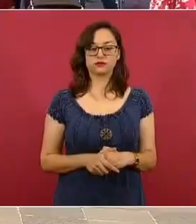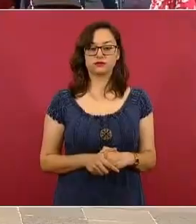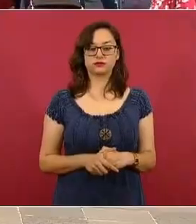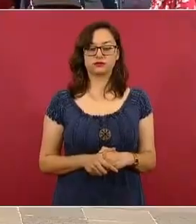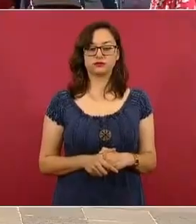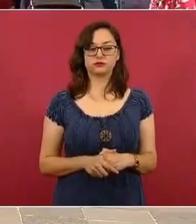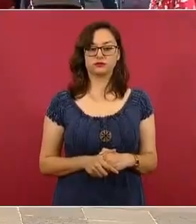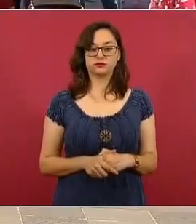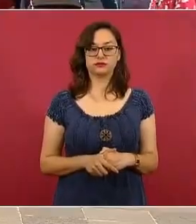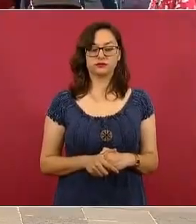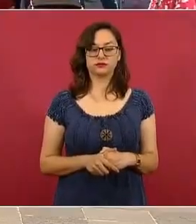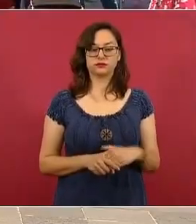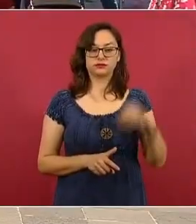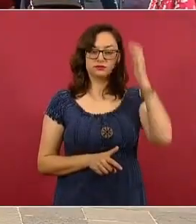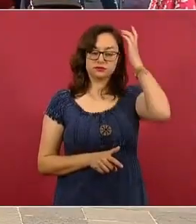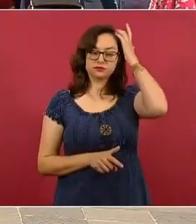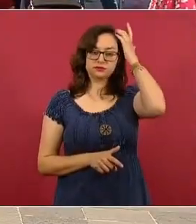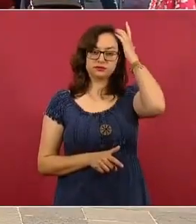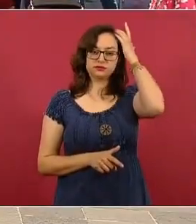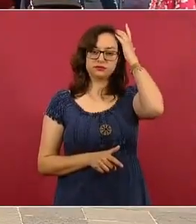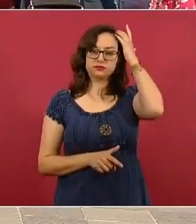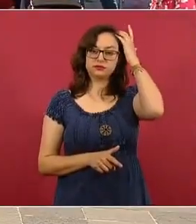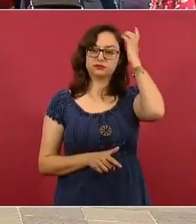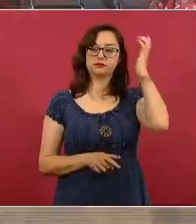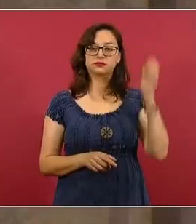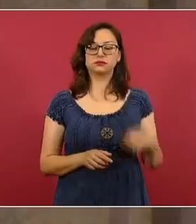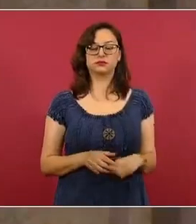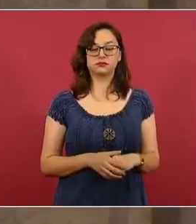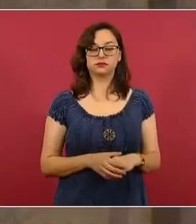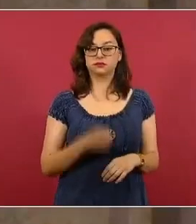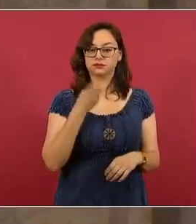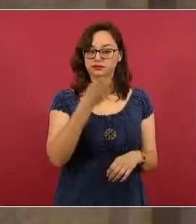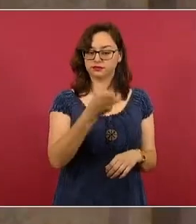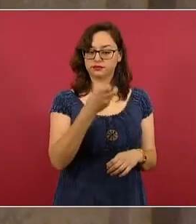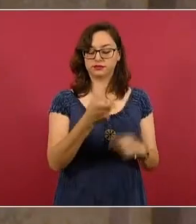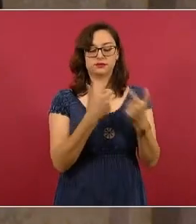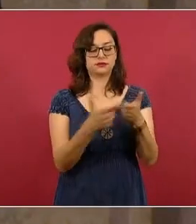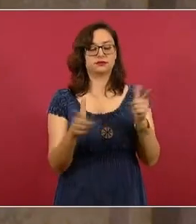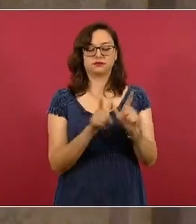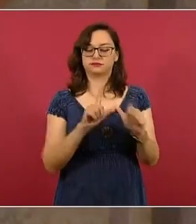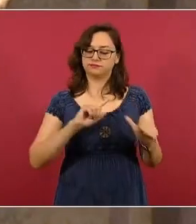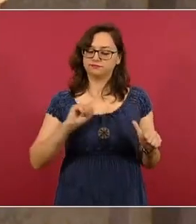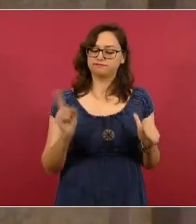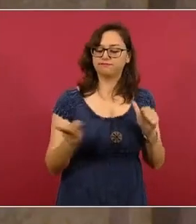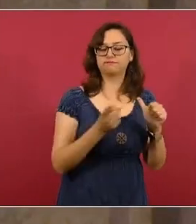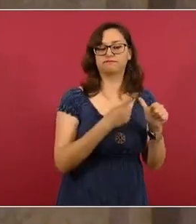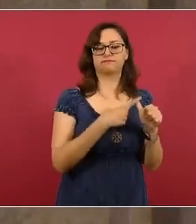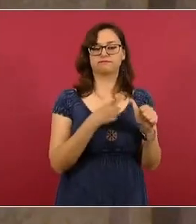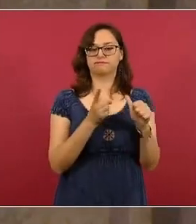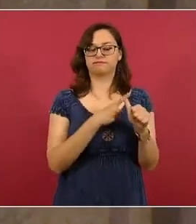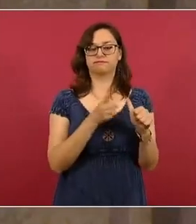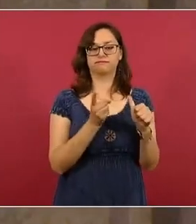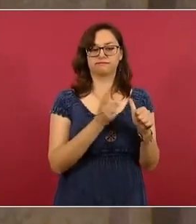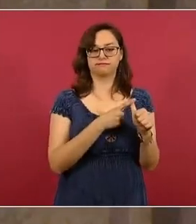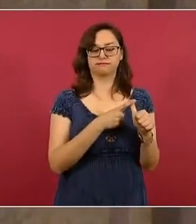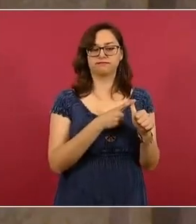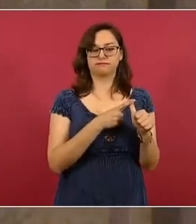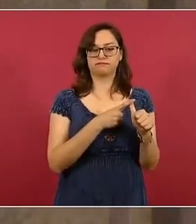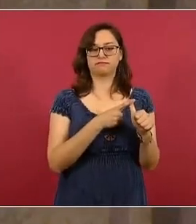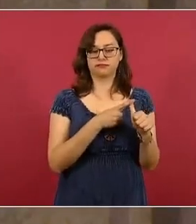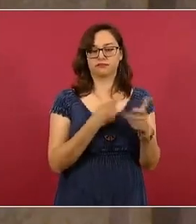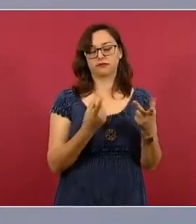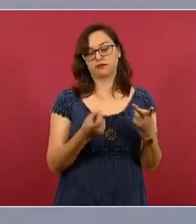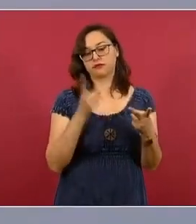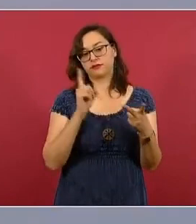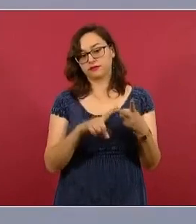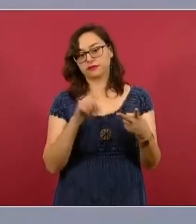Ese va a ser el grupo prioritario y desde luego los que están en